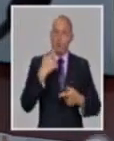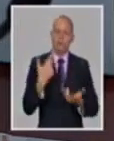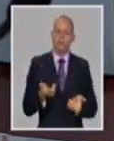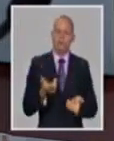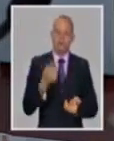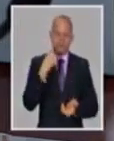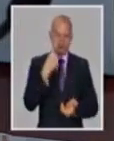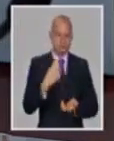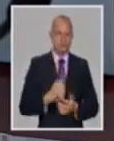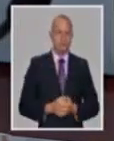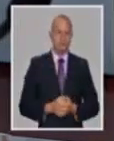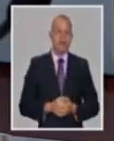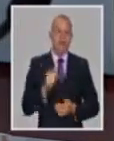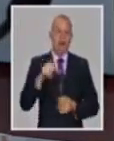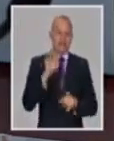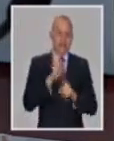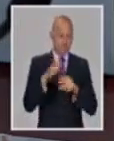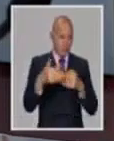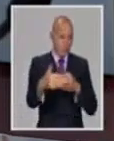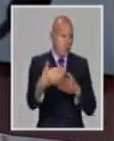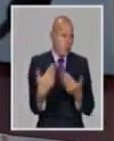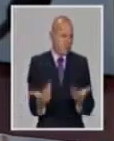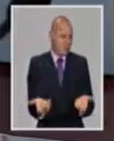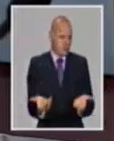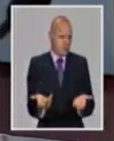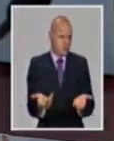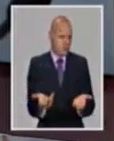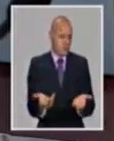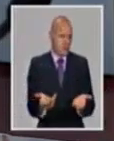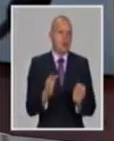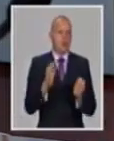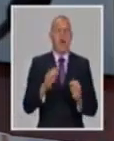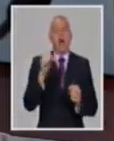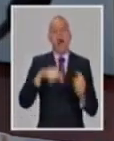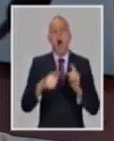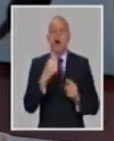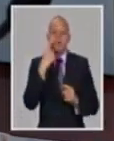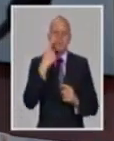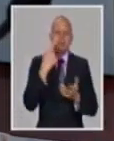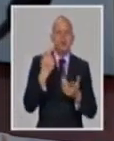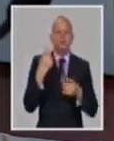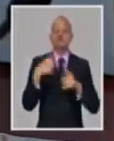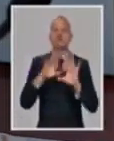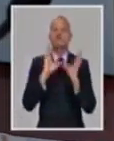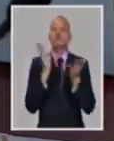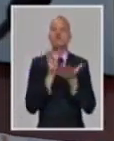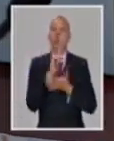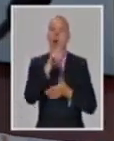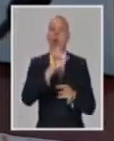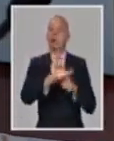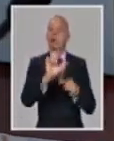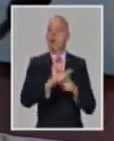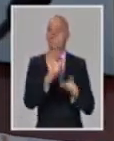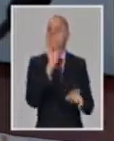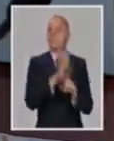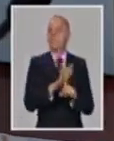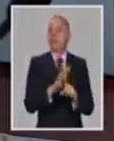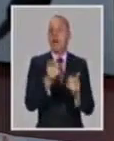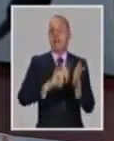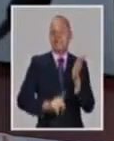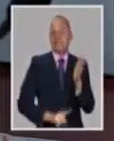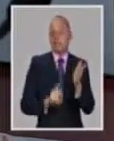que ahora vamos a implementar los servicios de tarifas eléctricas, pues realmente van a tener